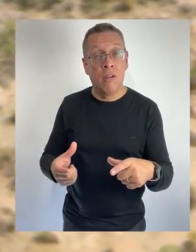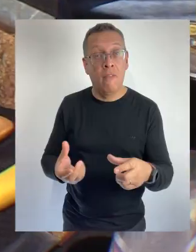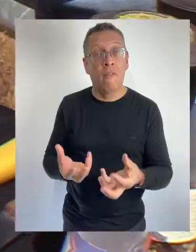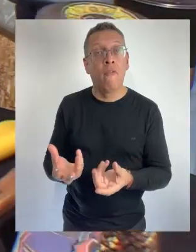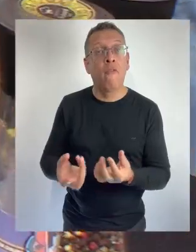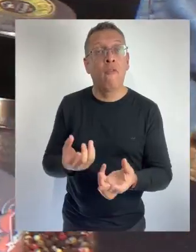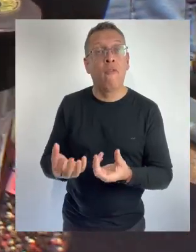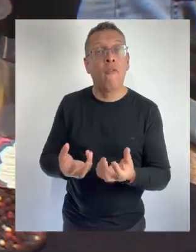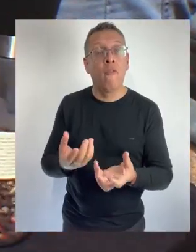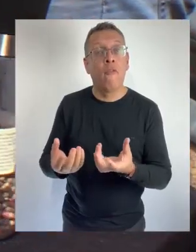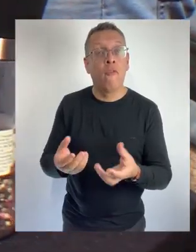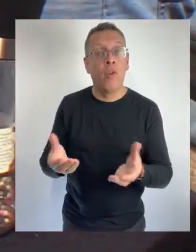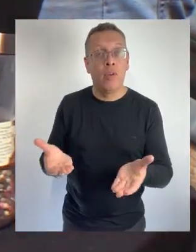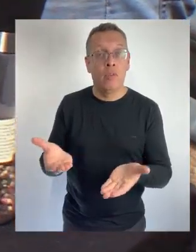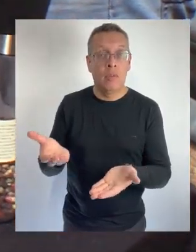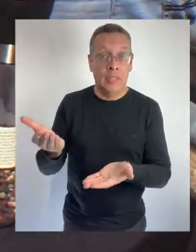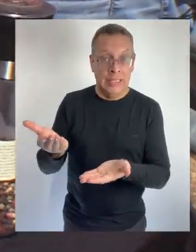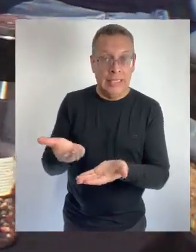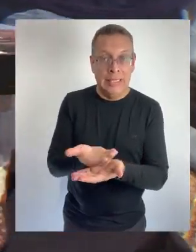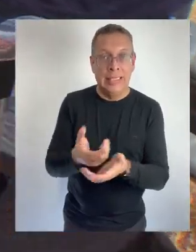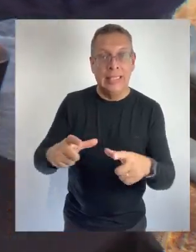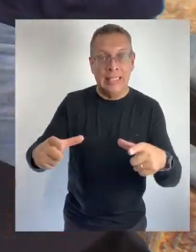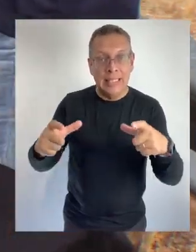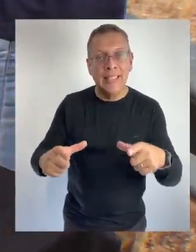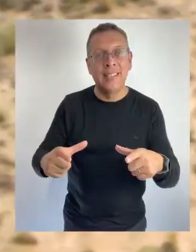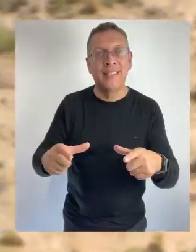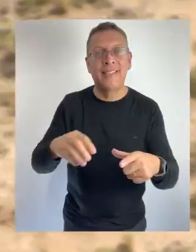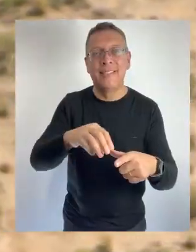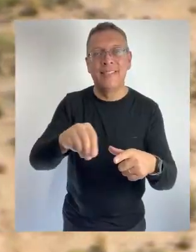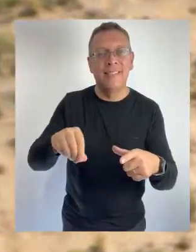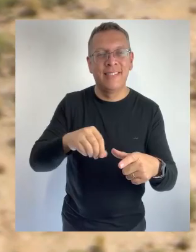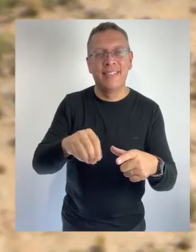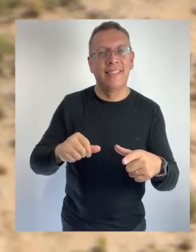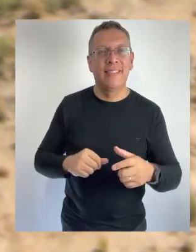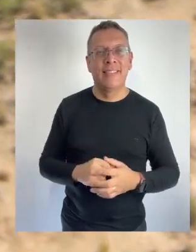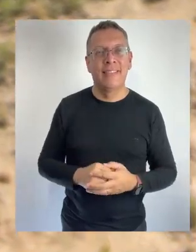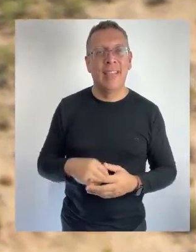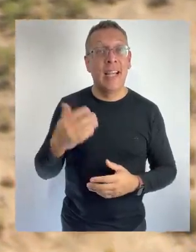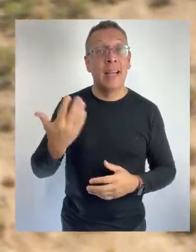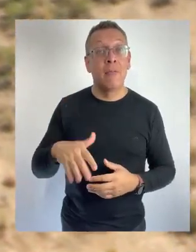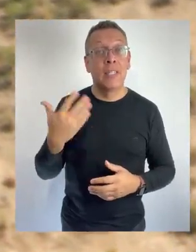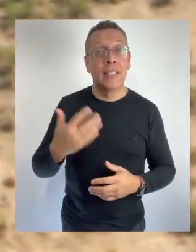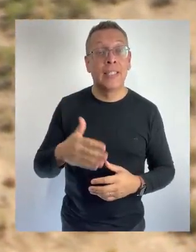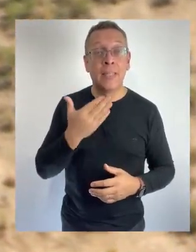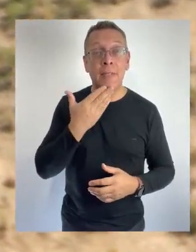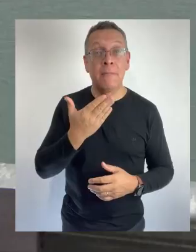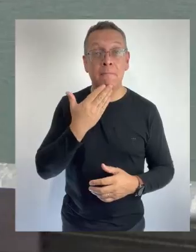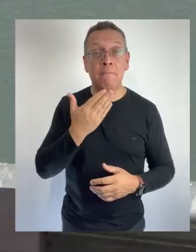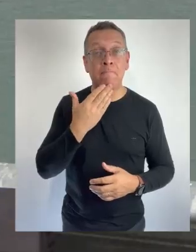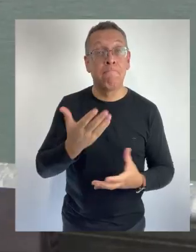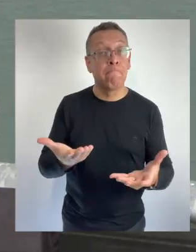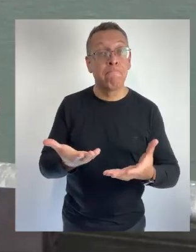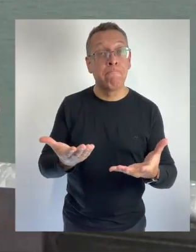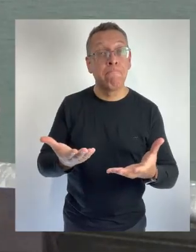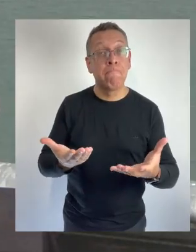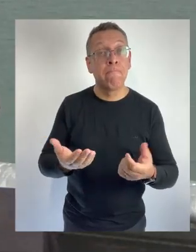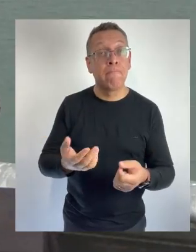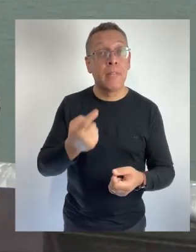piel primero. Como tú ves, yo no utilizo aceite. Ah, nada de aceite. Eso es importante también, ¿ah? Mira. Se dan cuenta que...